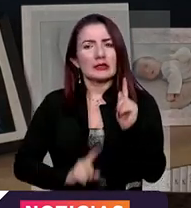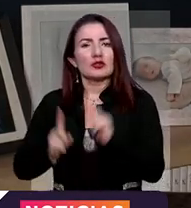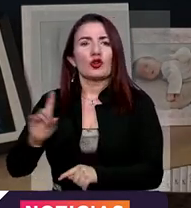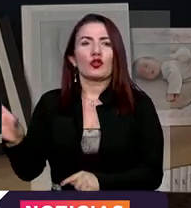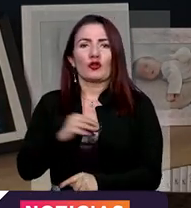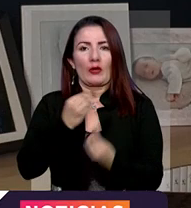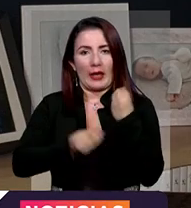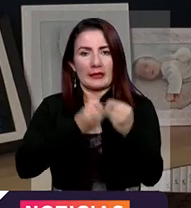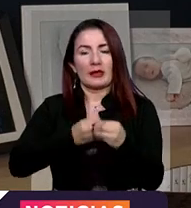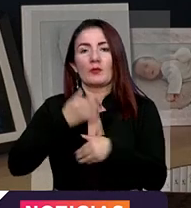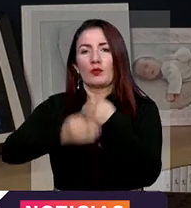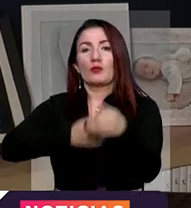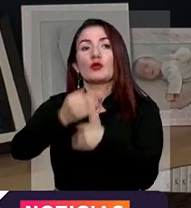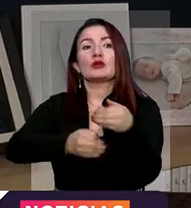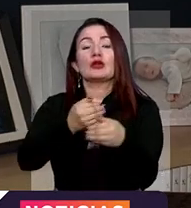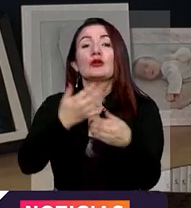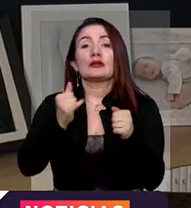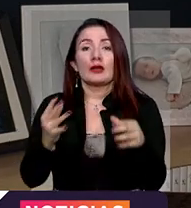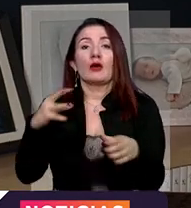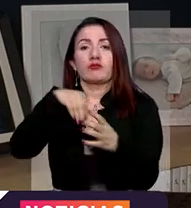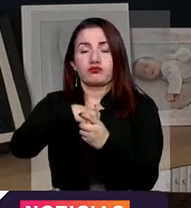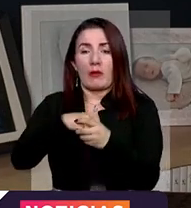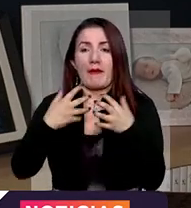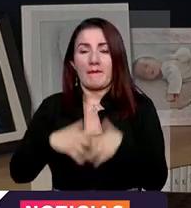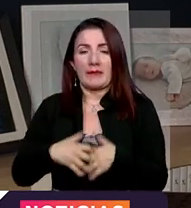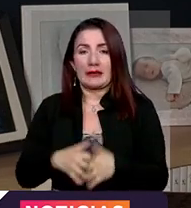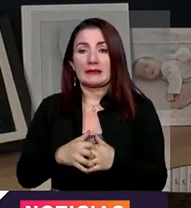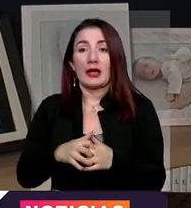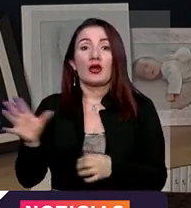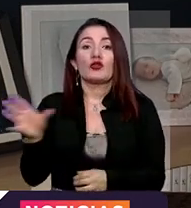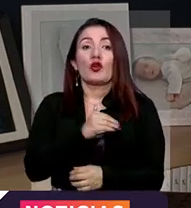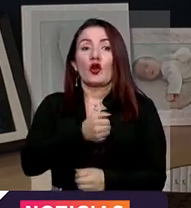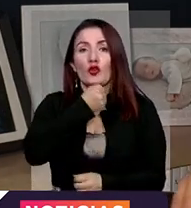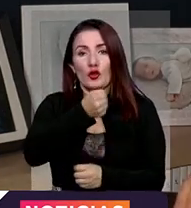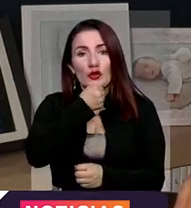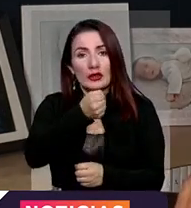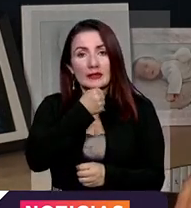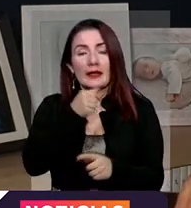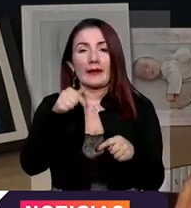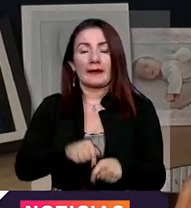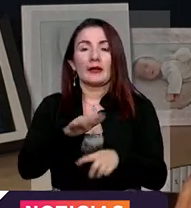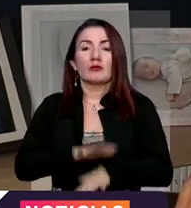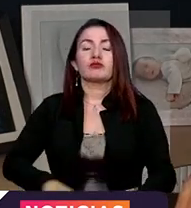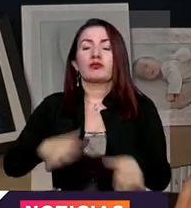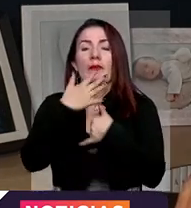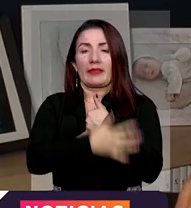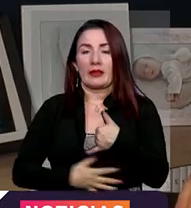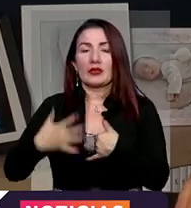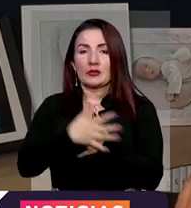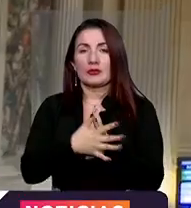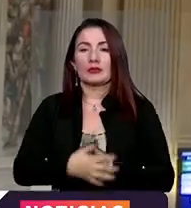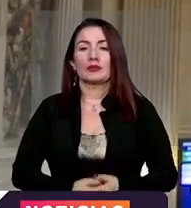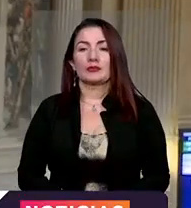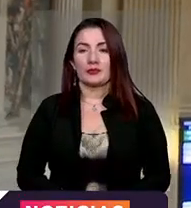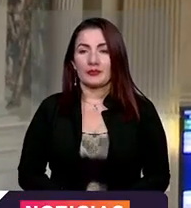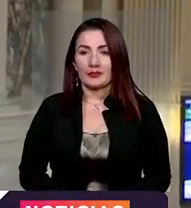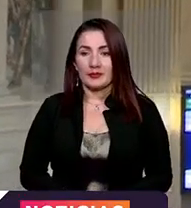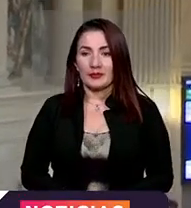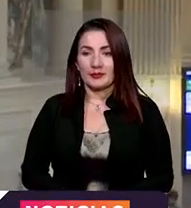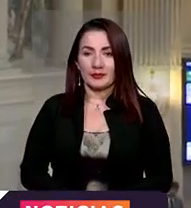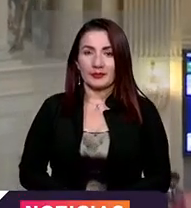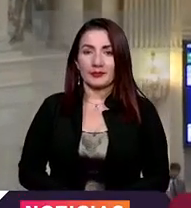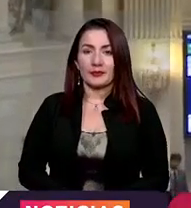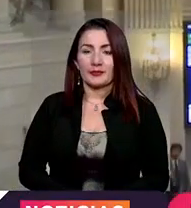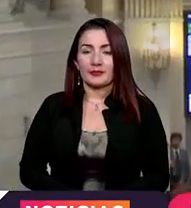ellos tomaron en el proceso donde estaba involucrada su empresa esta y otras noticias en nuestro panorama nacional en el